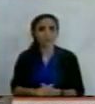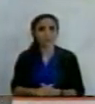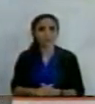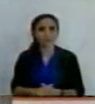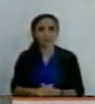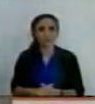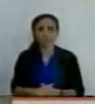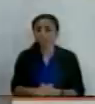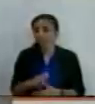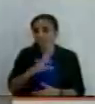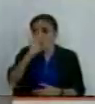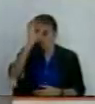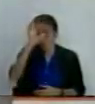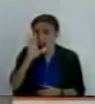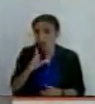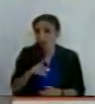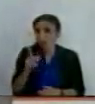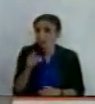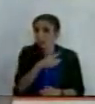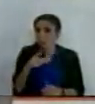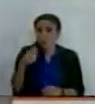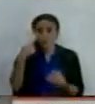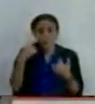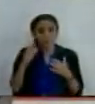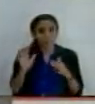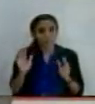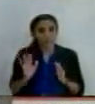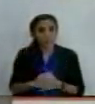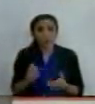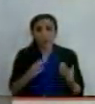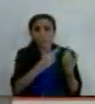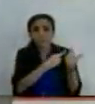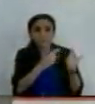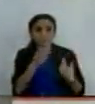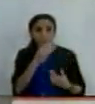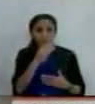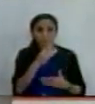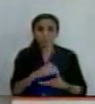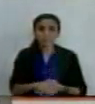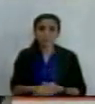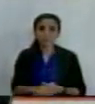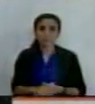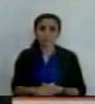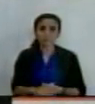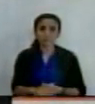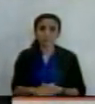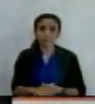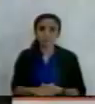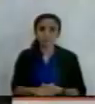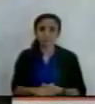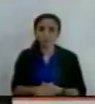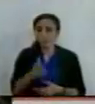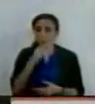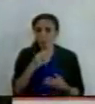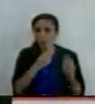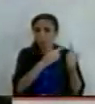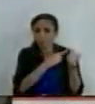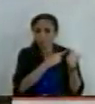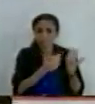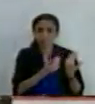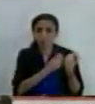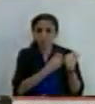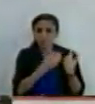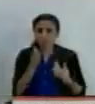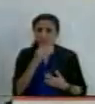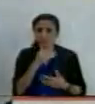Que ni se sabe. Habría. Nadie asume responsabilidad. Cuando usted dice habría, nadie asume responsabilidad. Habría,